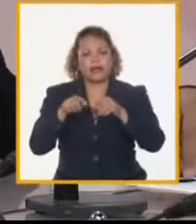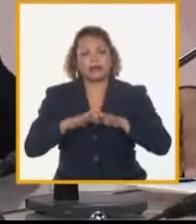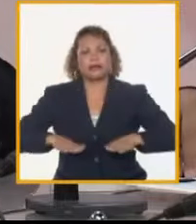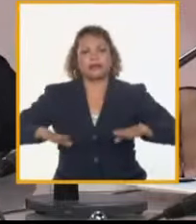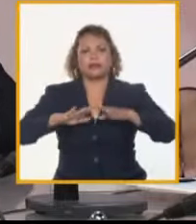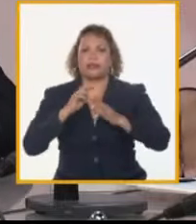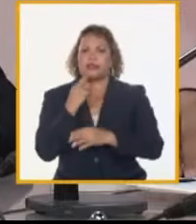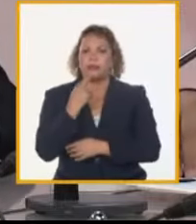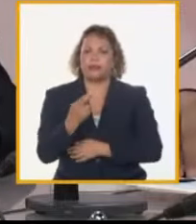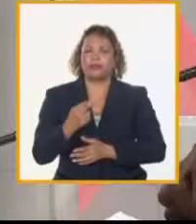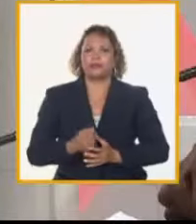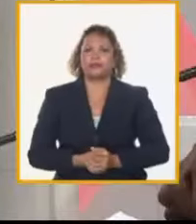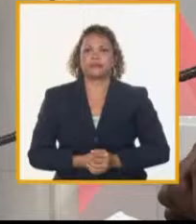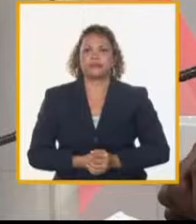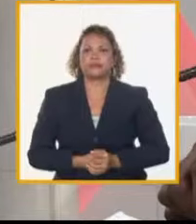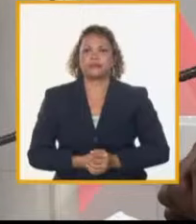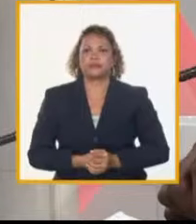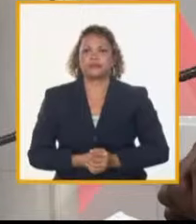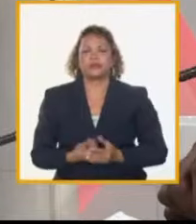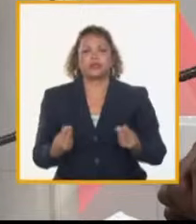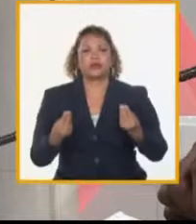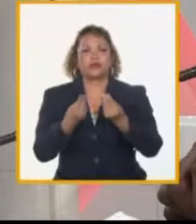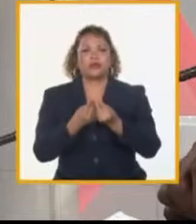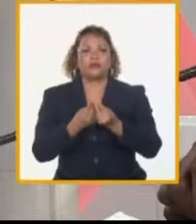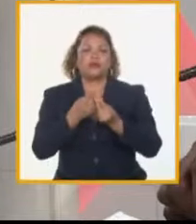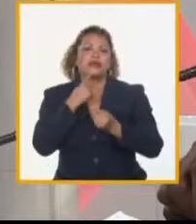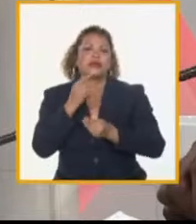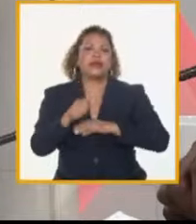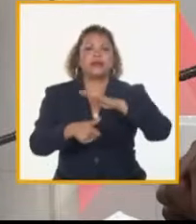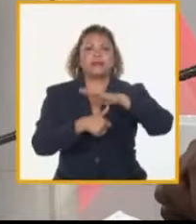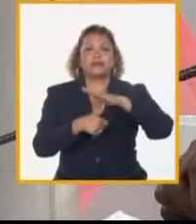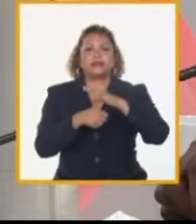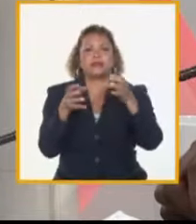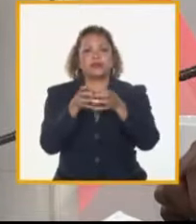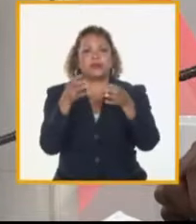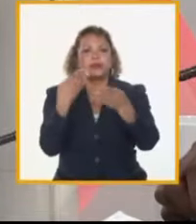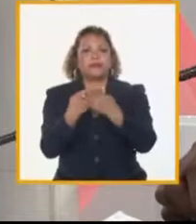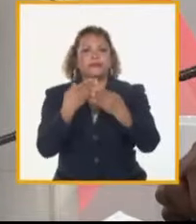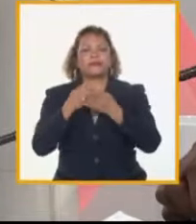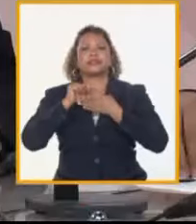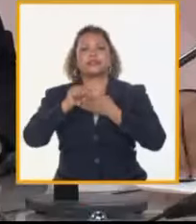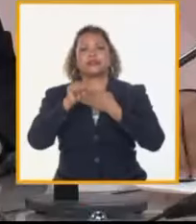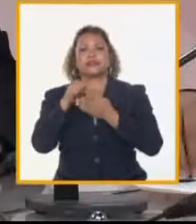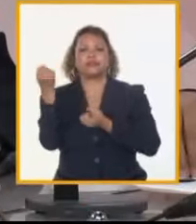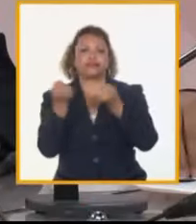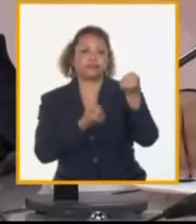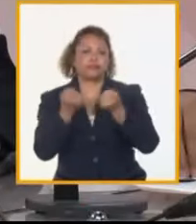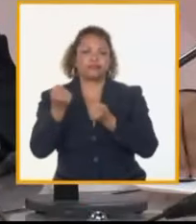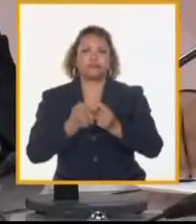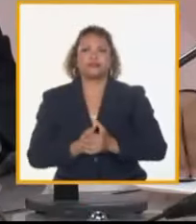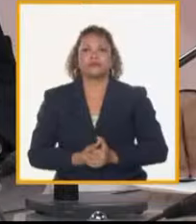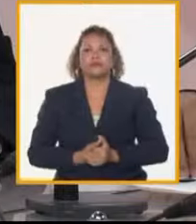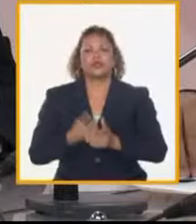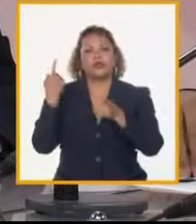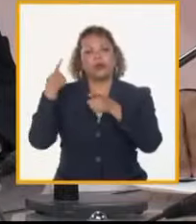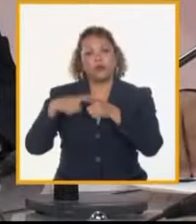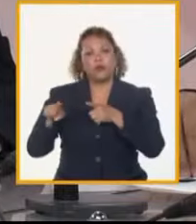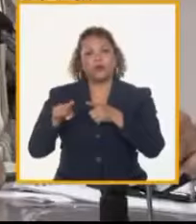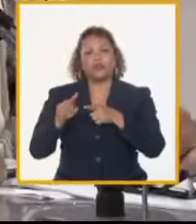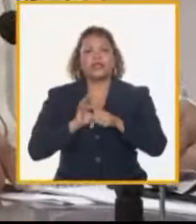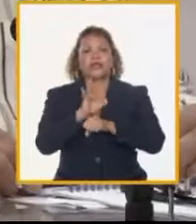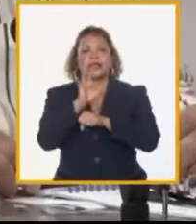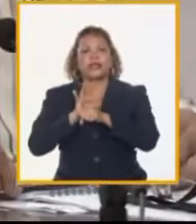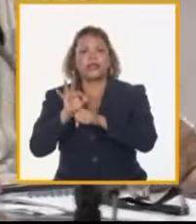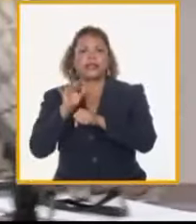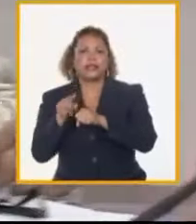tarde de ayer el ingeniero Oscar Alberto Carvajal Serrano, presidente del Grupo Empresarial de Servicios de Transporte Automotor. También está el ingeniero Aidel